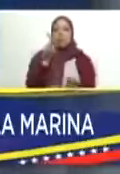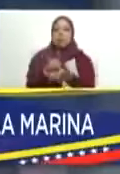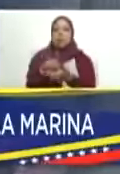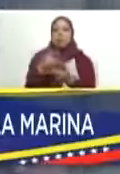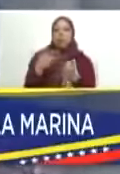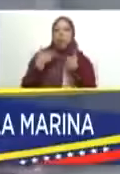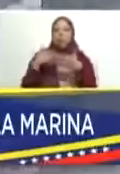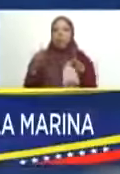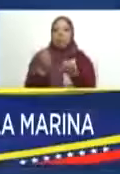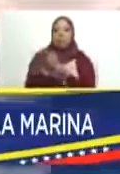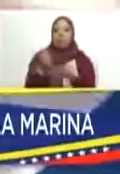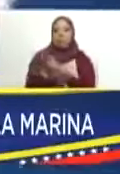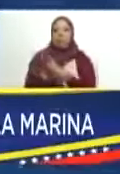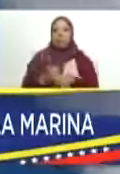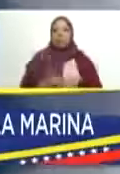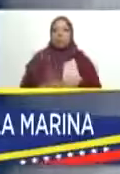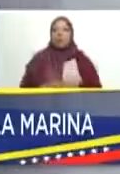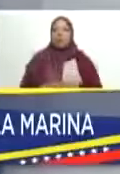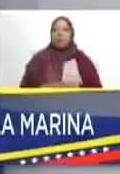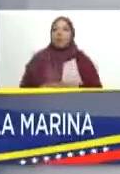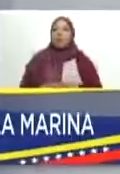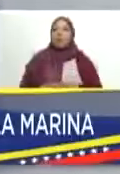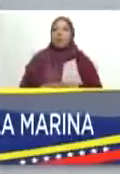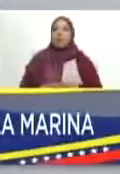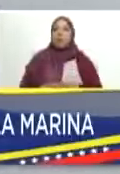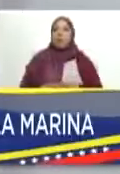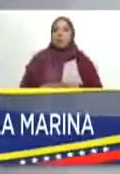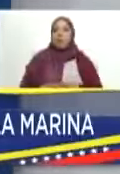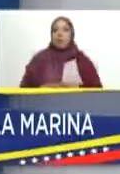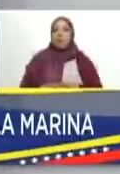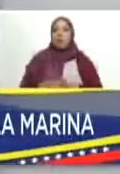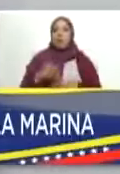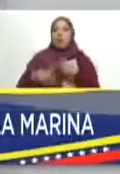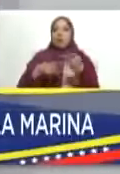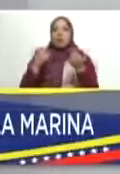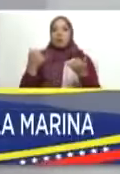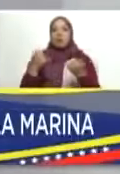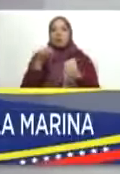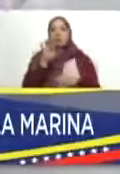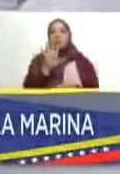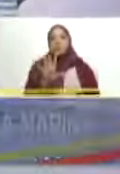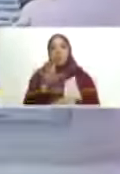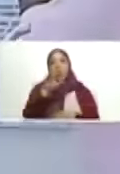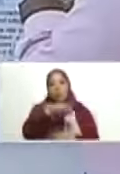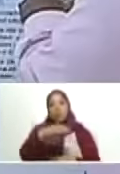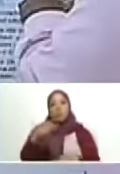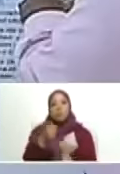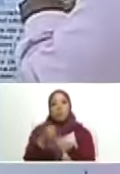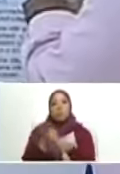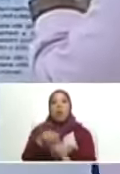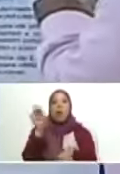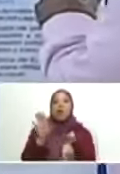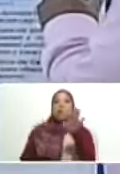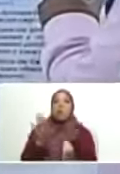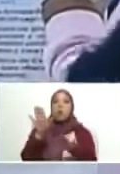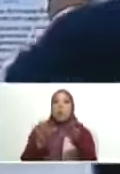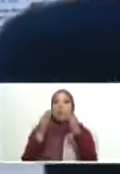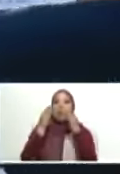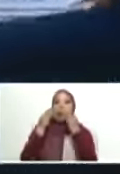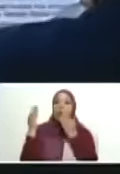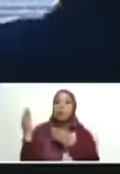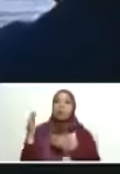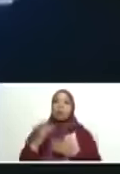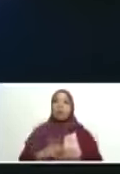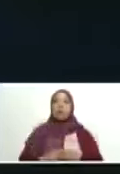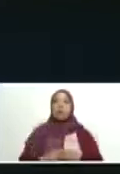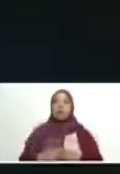vialidad. El hito de arranque. El hito de los dos primeros. La cinta costera turística